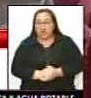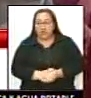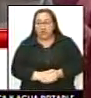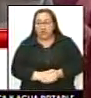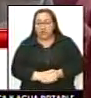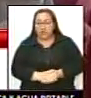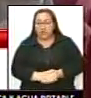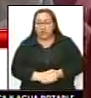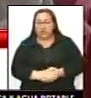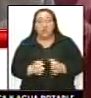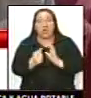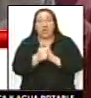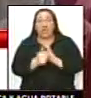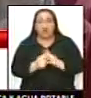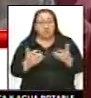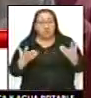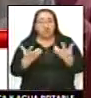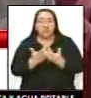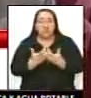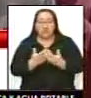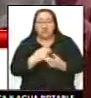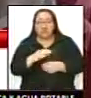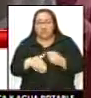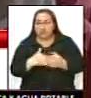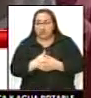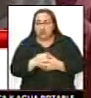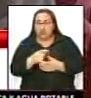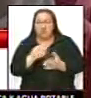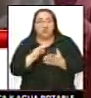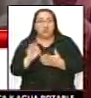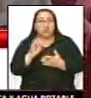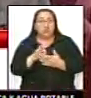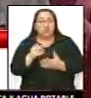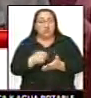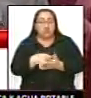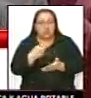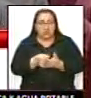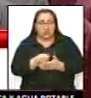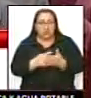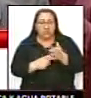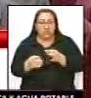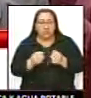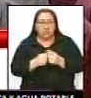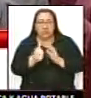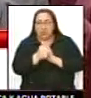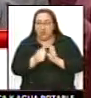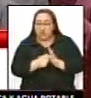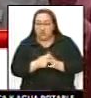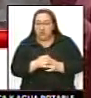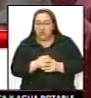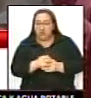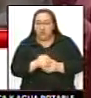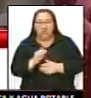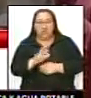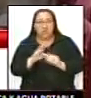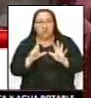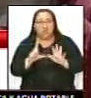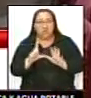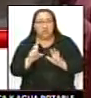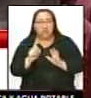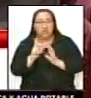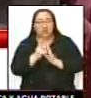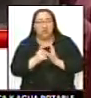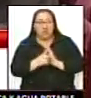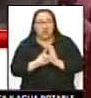También es un artículo consensuado, ¿no? Es la calificación crediticia a que se refiere el artículo 57 del